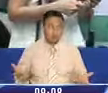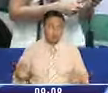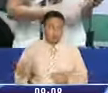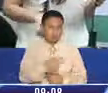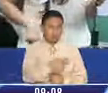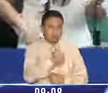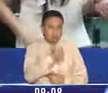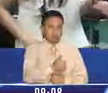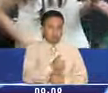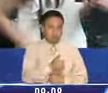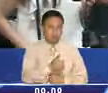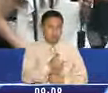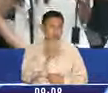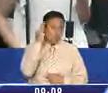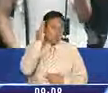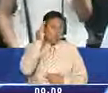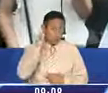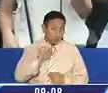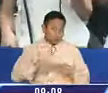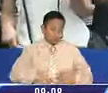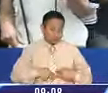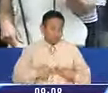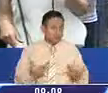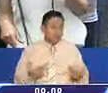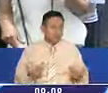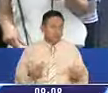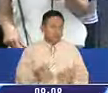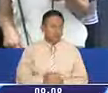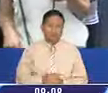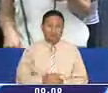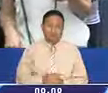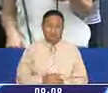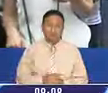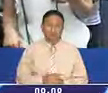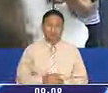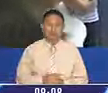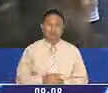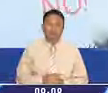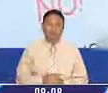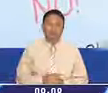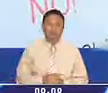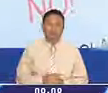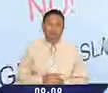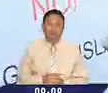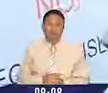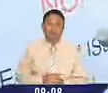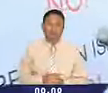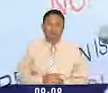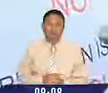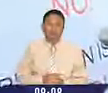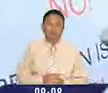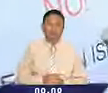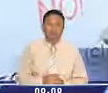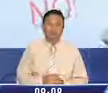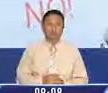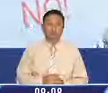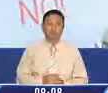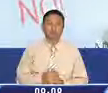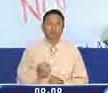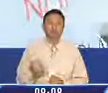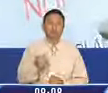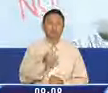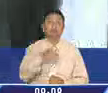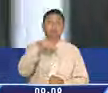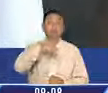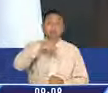es viable para las mujeres. Si no es viable para las mujeres, no es viable para nadie en el mundo. Durante el plantón, algunos iraníes rompieron